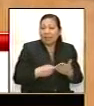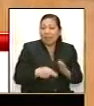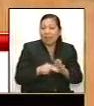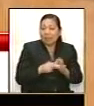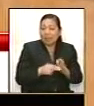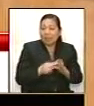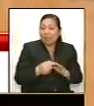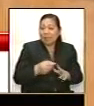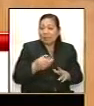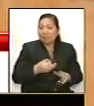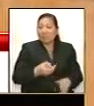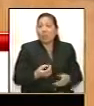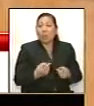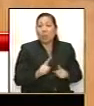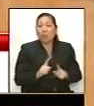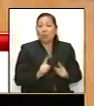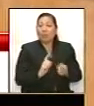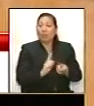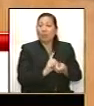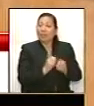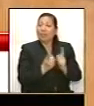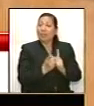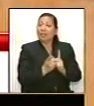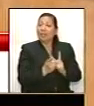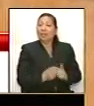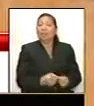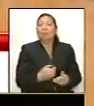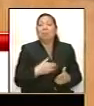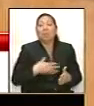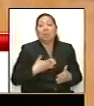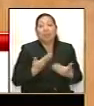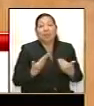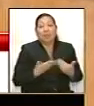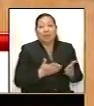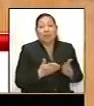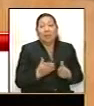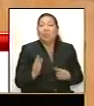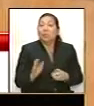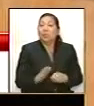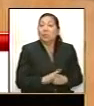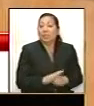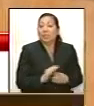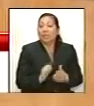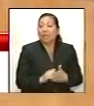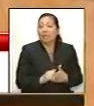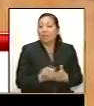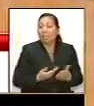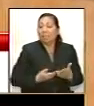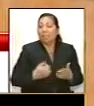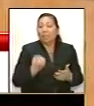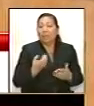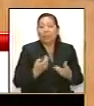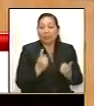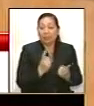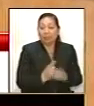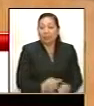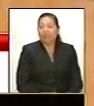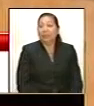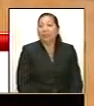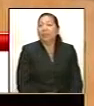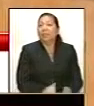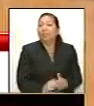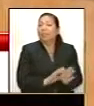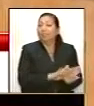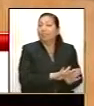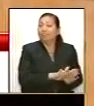unidad especializada, cuando se conviertan en una dirección van a poder tener una unidad, subunidades que a su vez van a poder tener interrelación. Lo que no